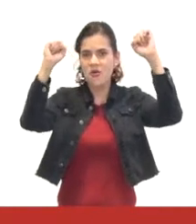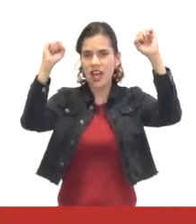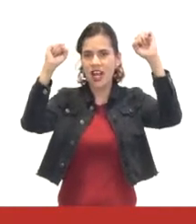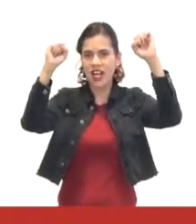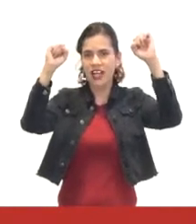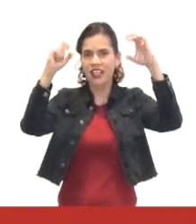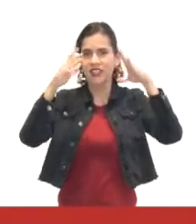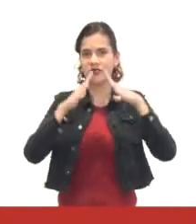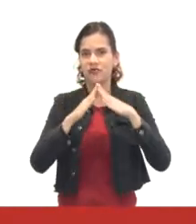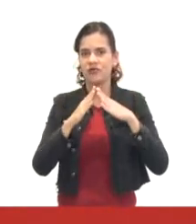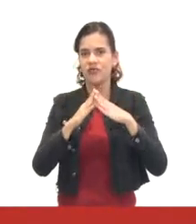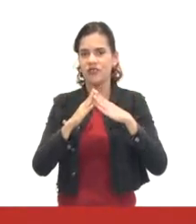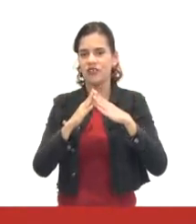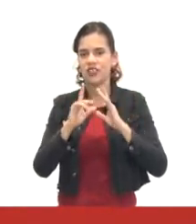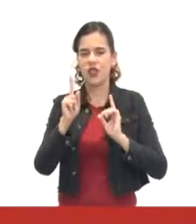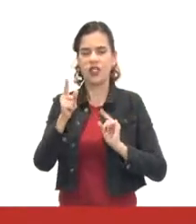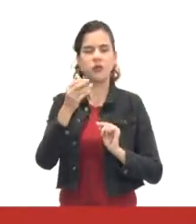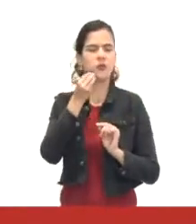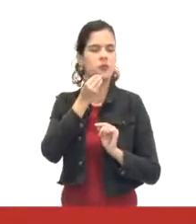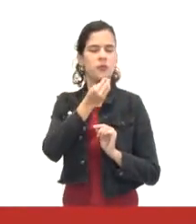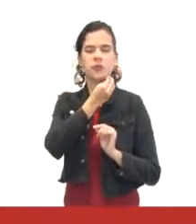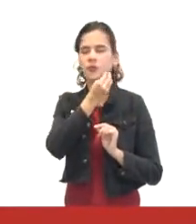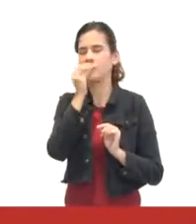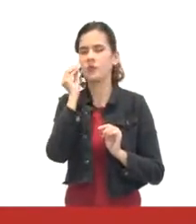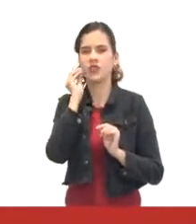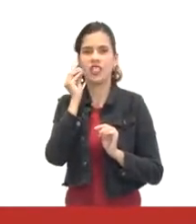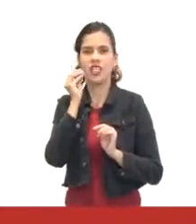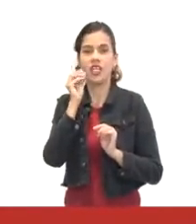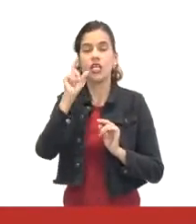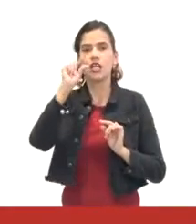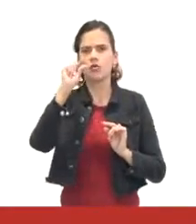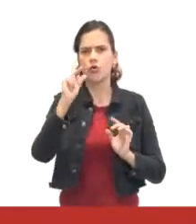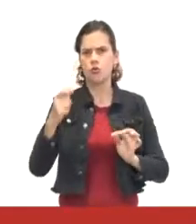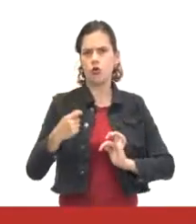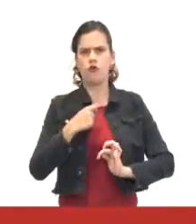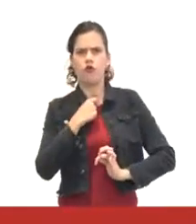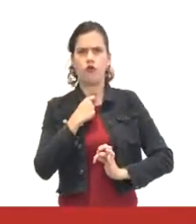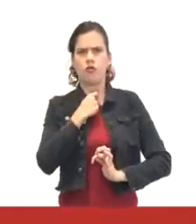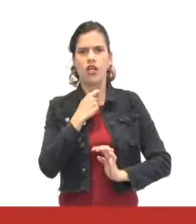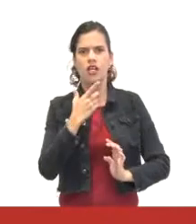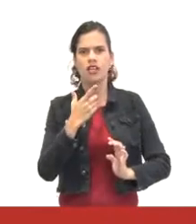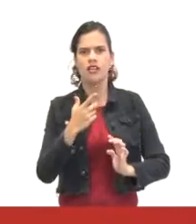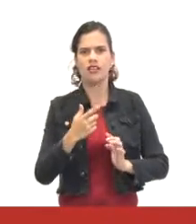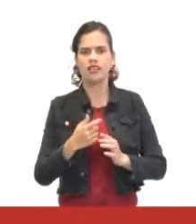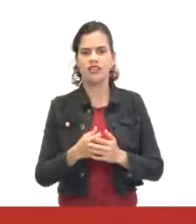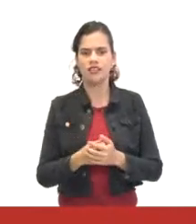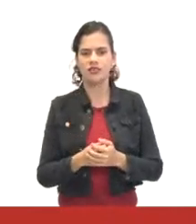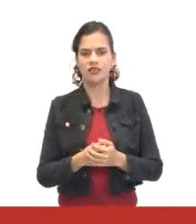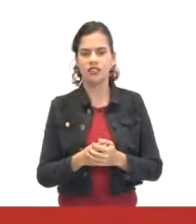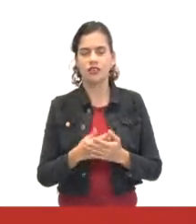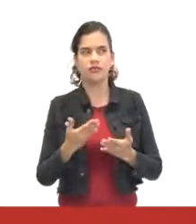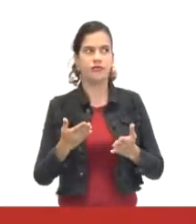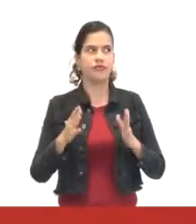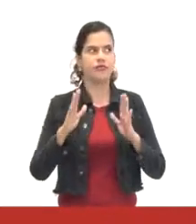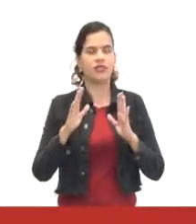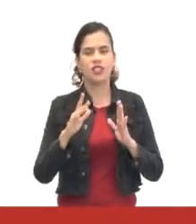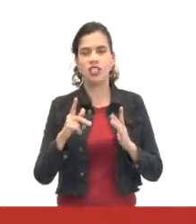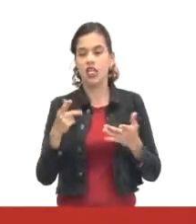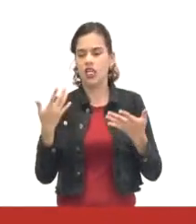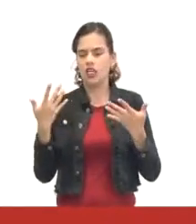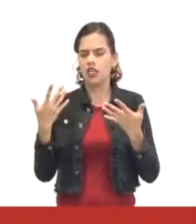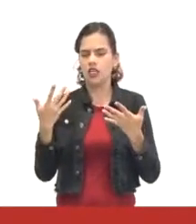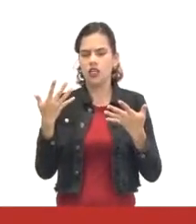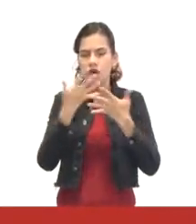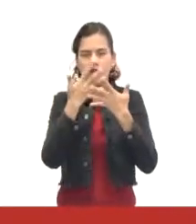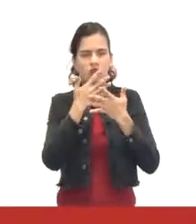corral, un tanto coqueta y muy poco formal. Era pues el colmo de la